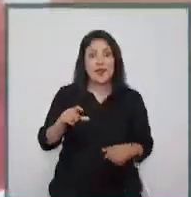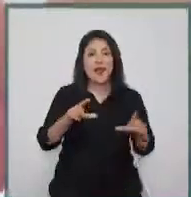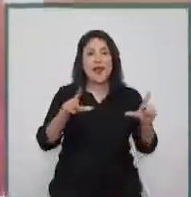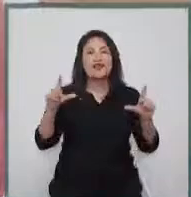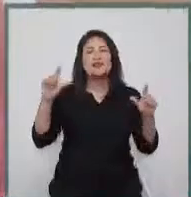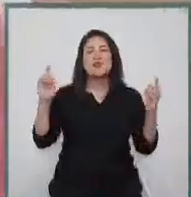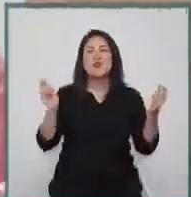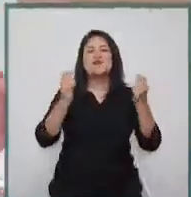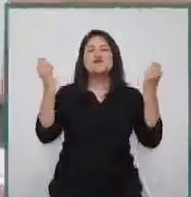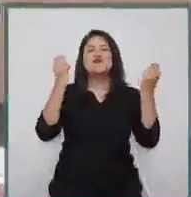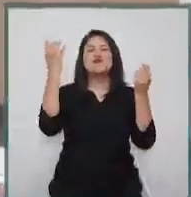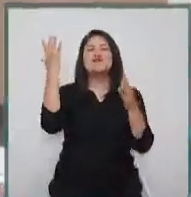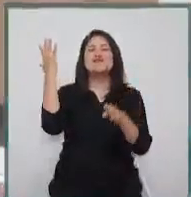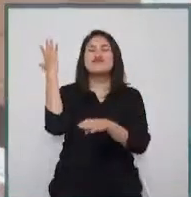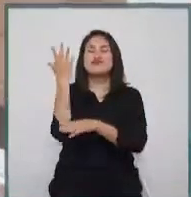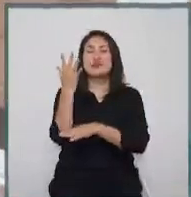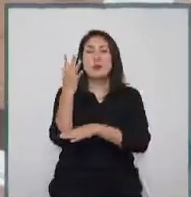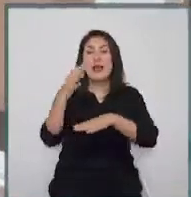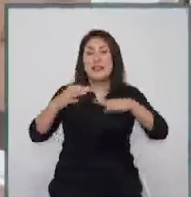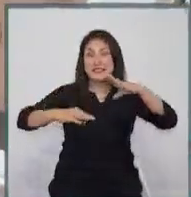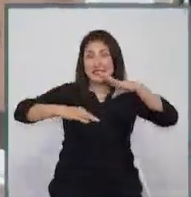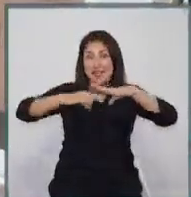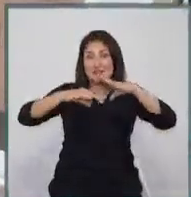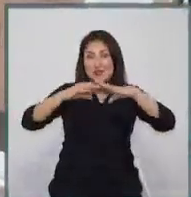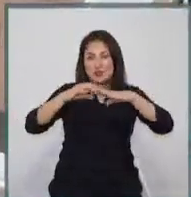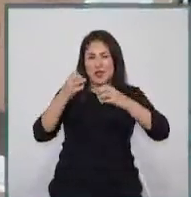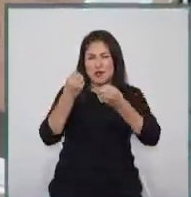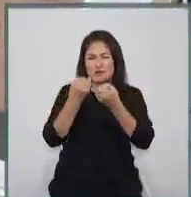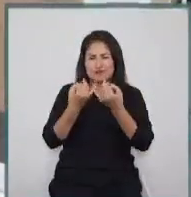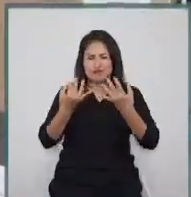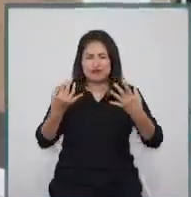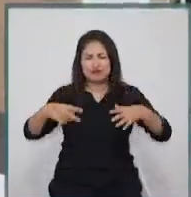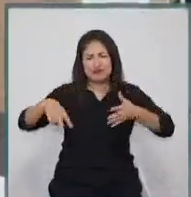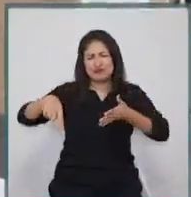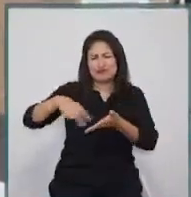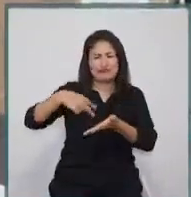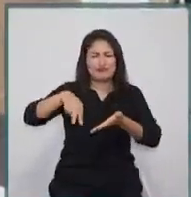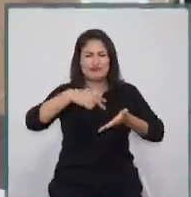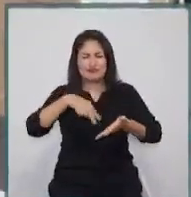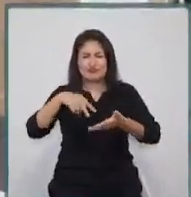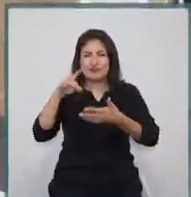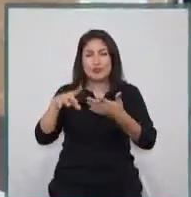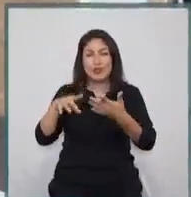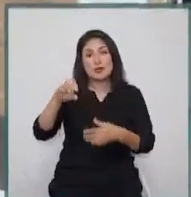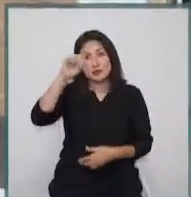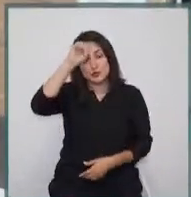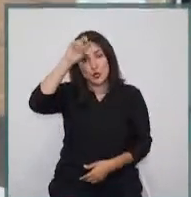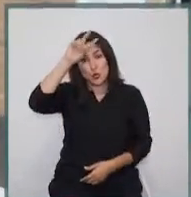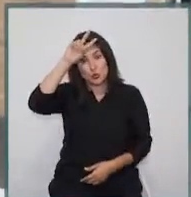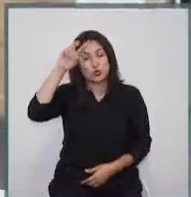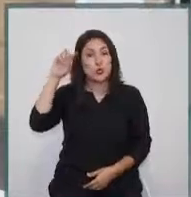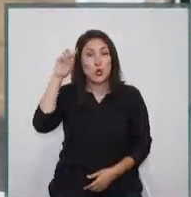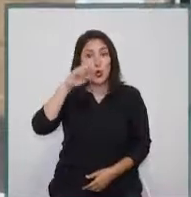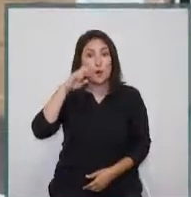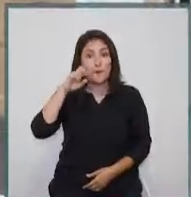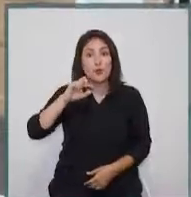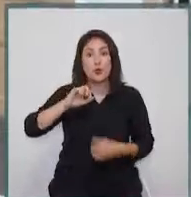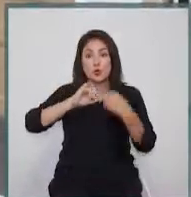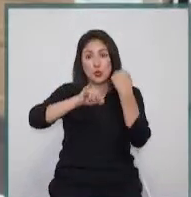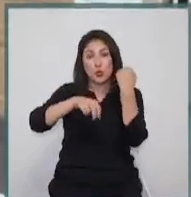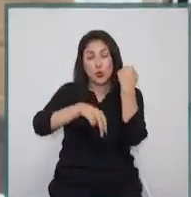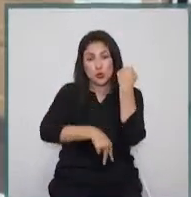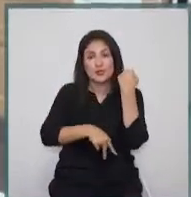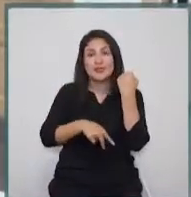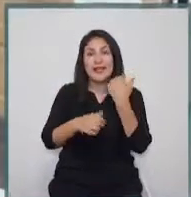Estuvimos en la noche de carnaval en el Gran Teatro Nacional, en donde se presentaron diversas expresiones artísticas de Cusco, Puno,